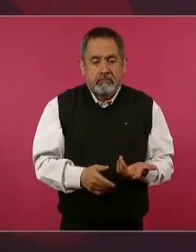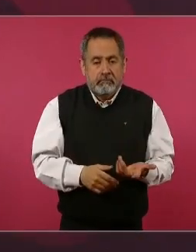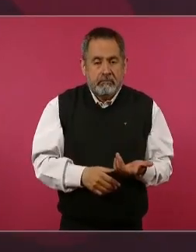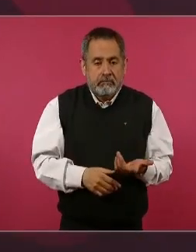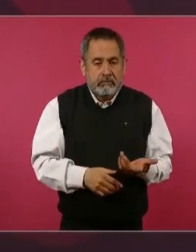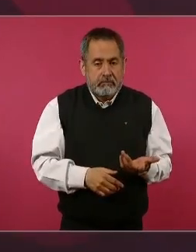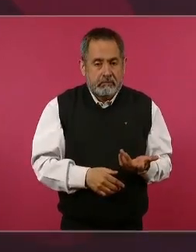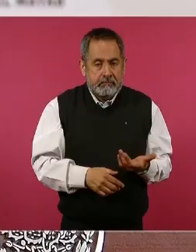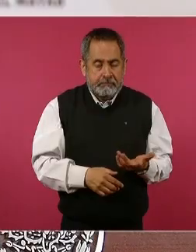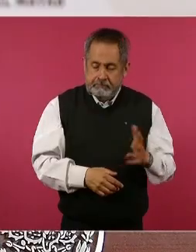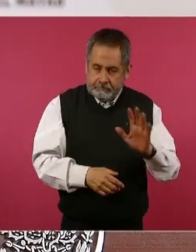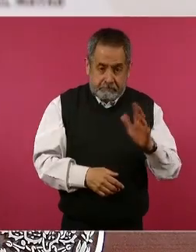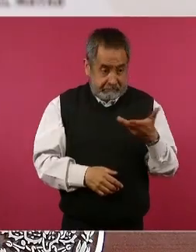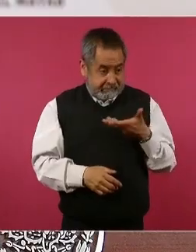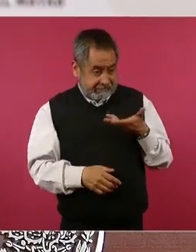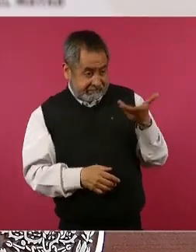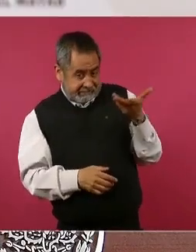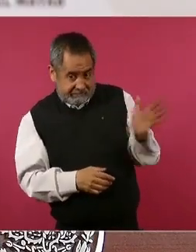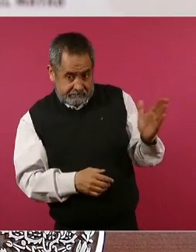No.